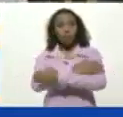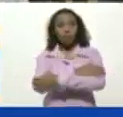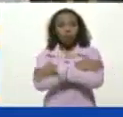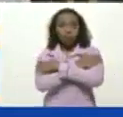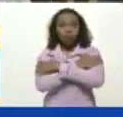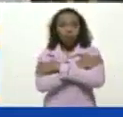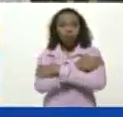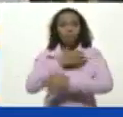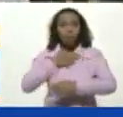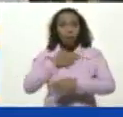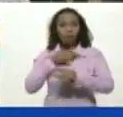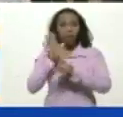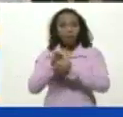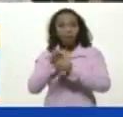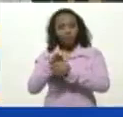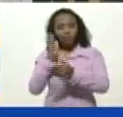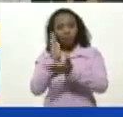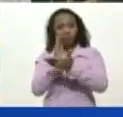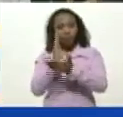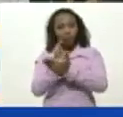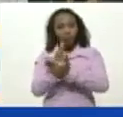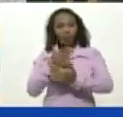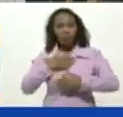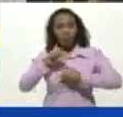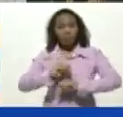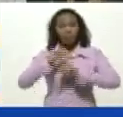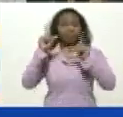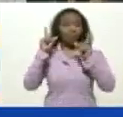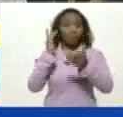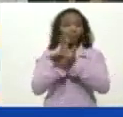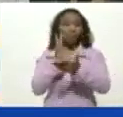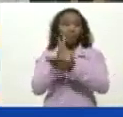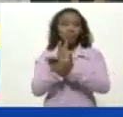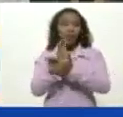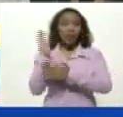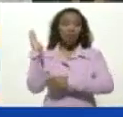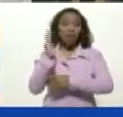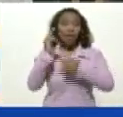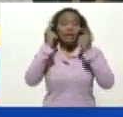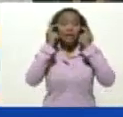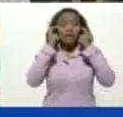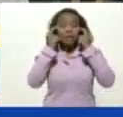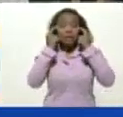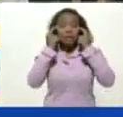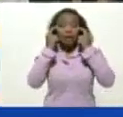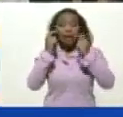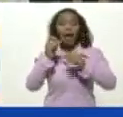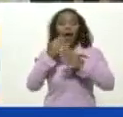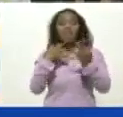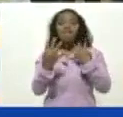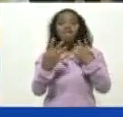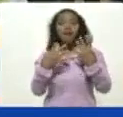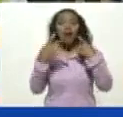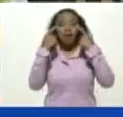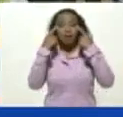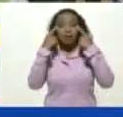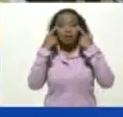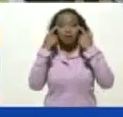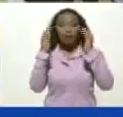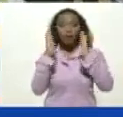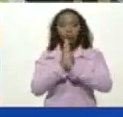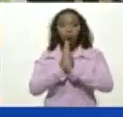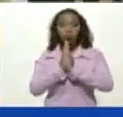mi cariño de siempre. Mi admiración de siempre. Viene la chinita ahora. Las ferias de la chinita.